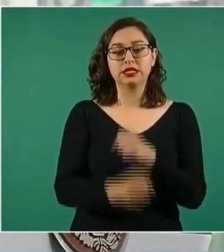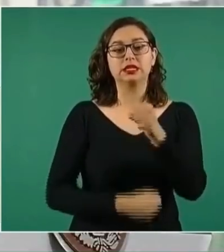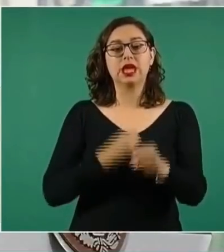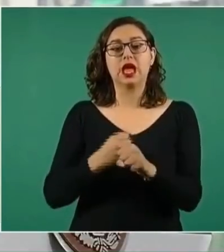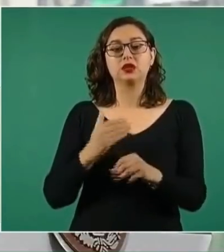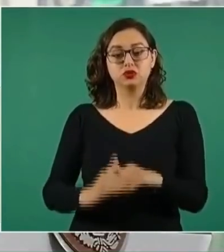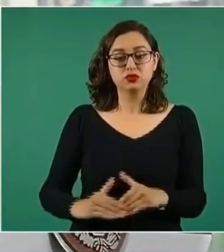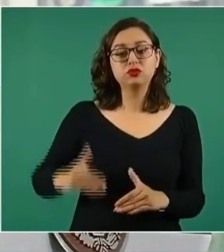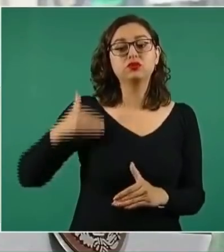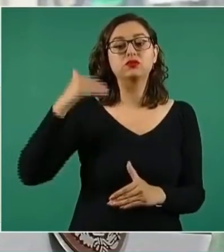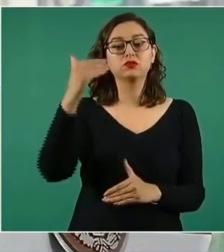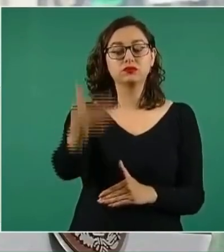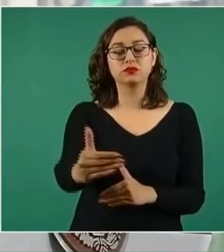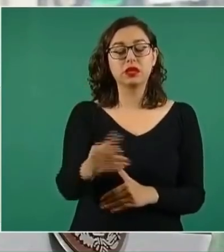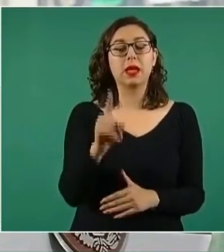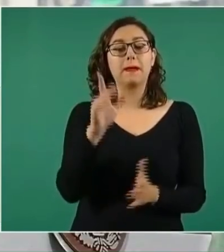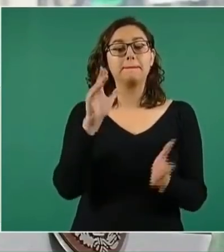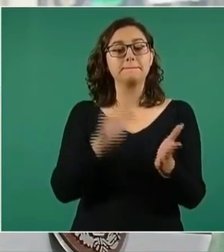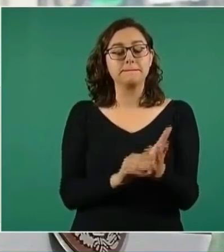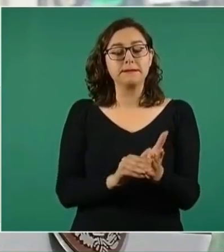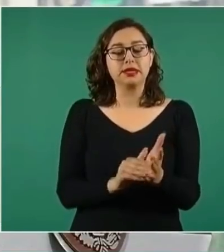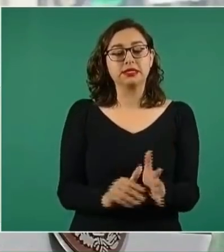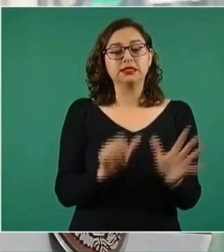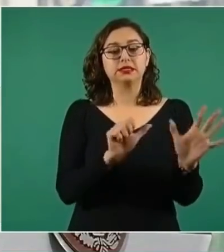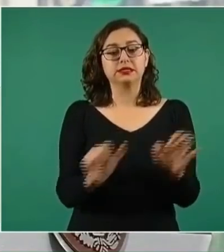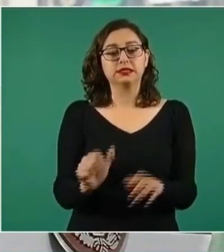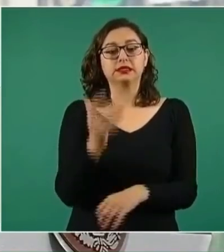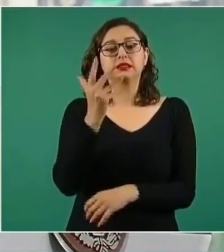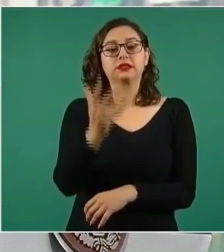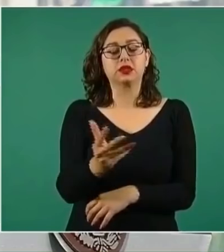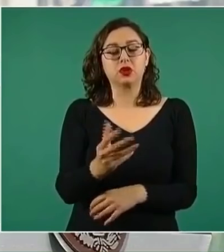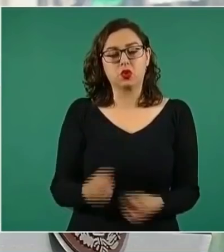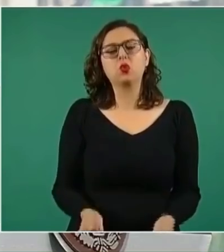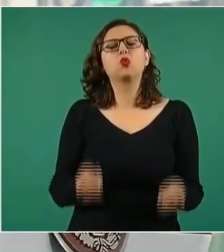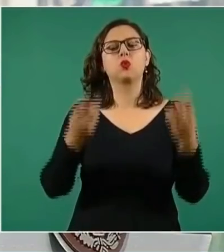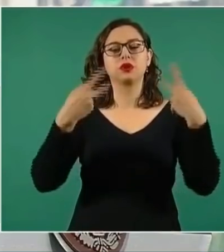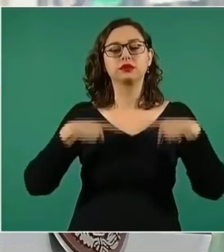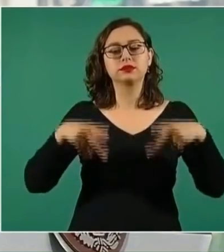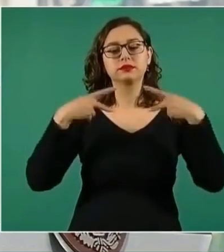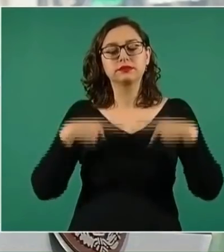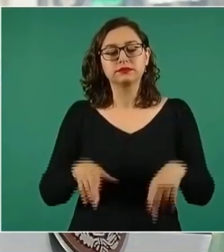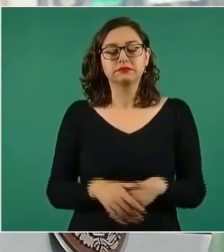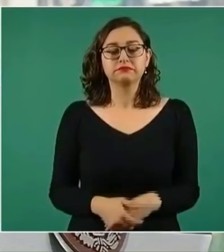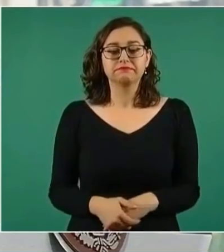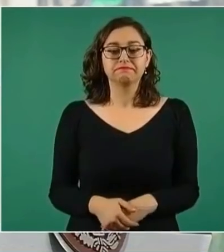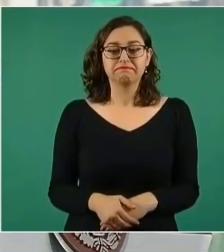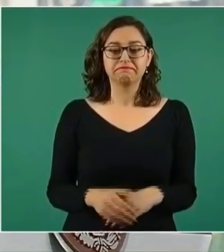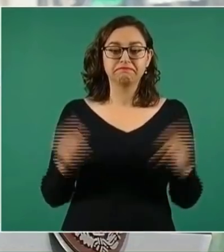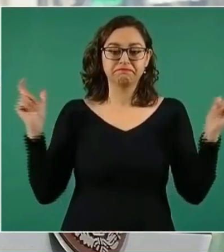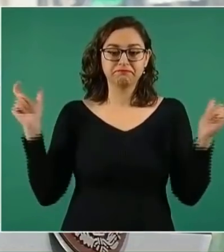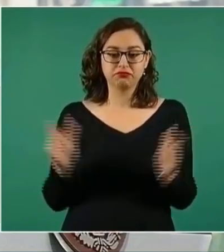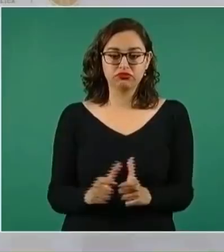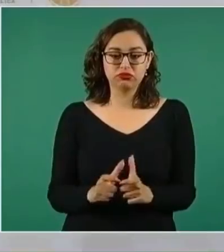después, en 1605, la población apenas llegaba a